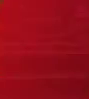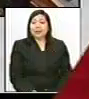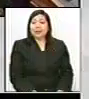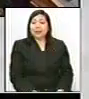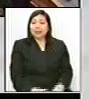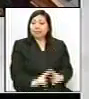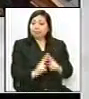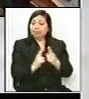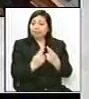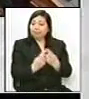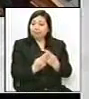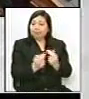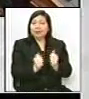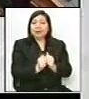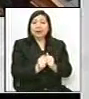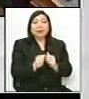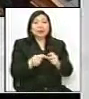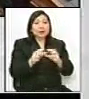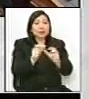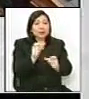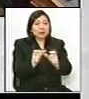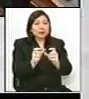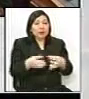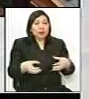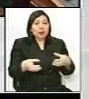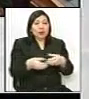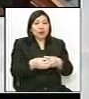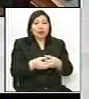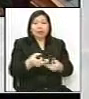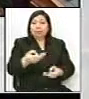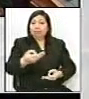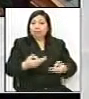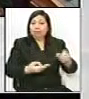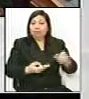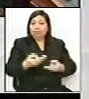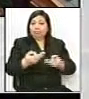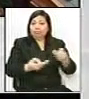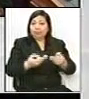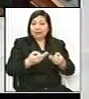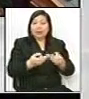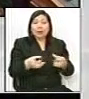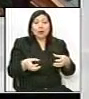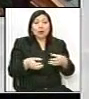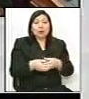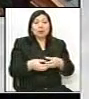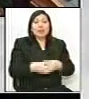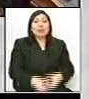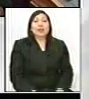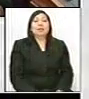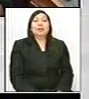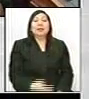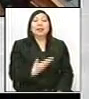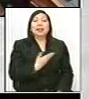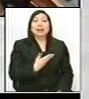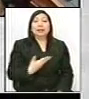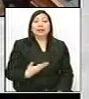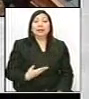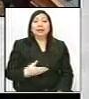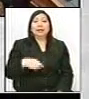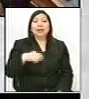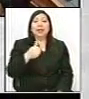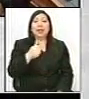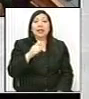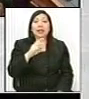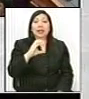se encuentran reunidos los miembros de la Comisión de Presupuesto y Cuenta General de la República, que preside el congresista Percy